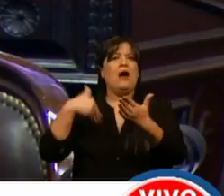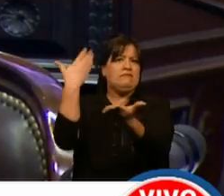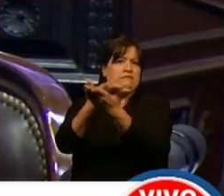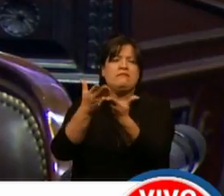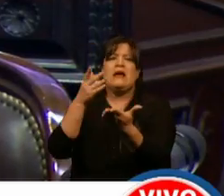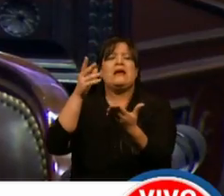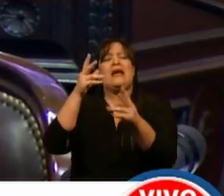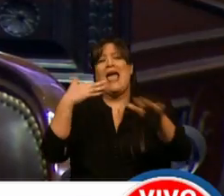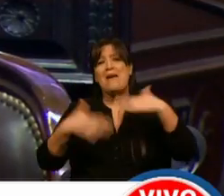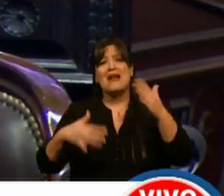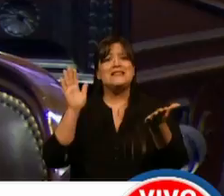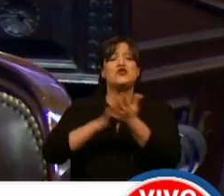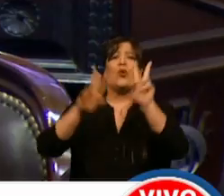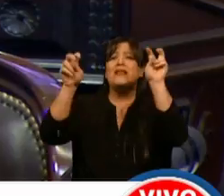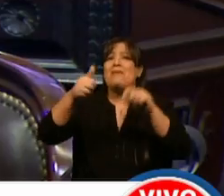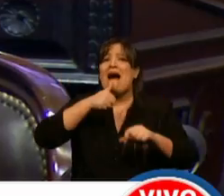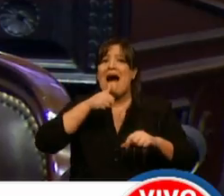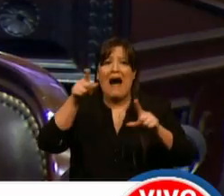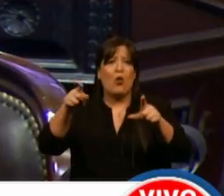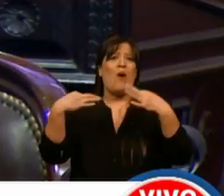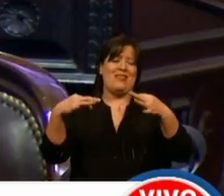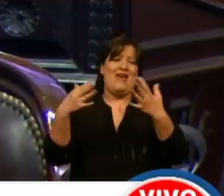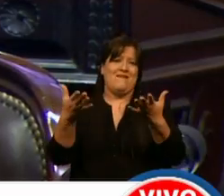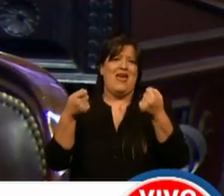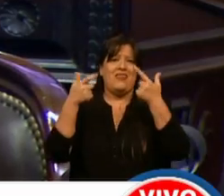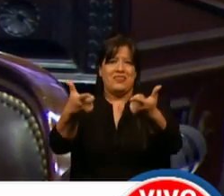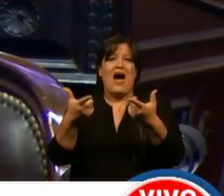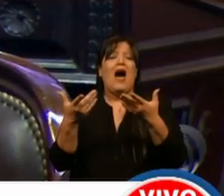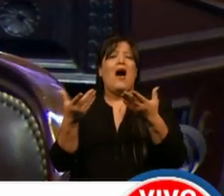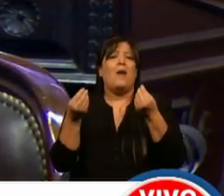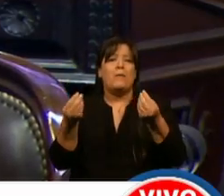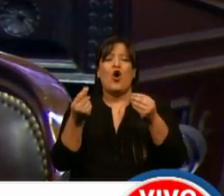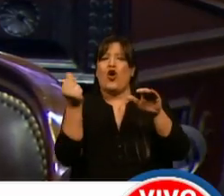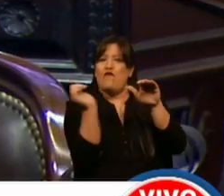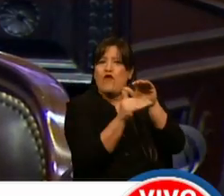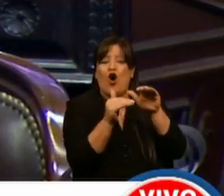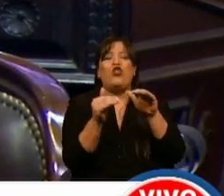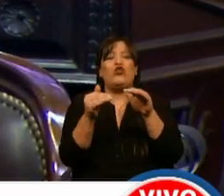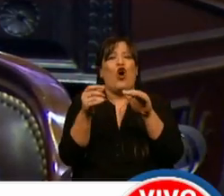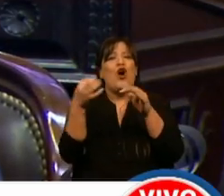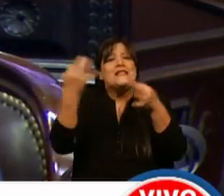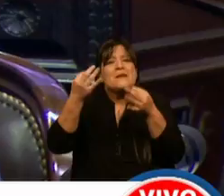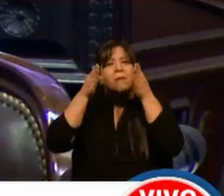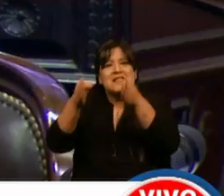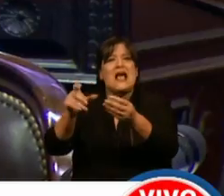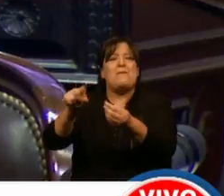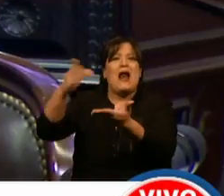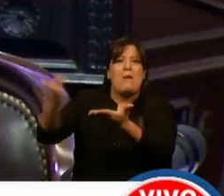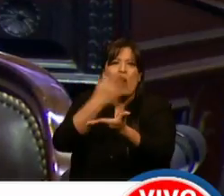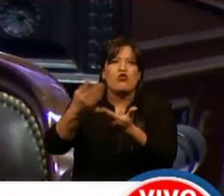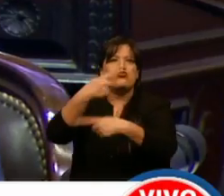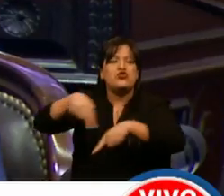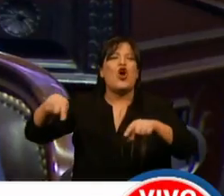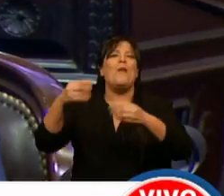emergencia hídrica que pudiera de alguna manera traer por el tema del zonal que un fondo destinado justamente a los productores de hay exenciones